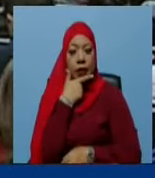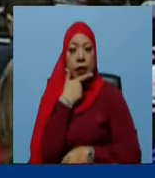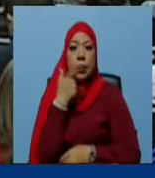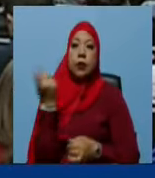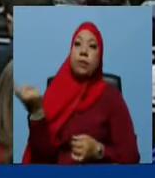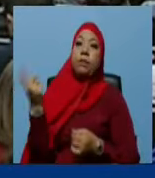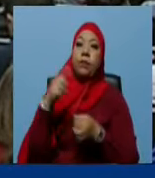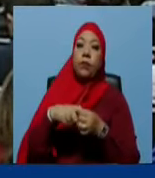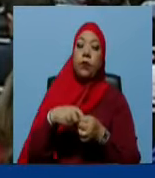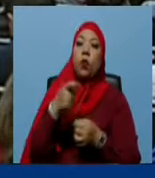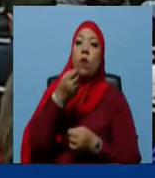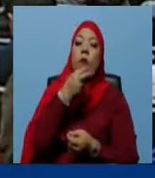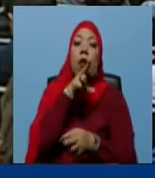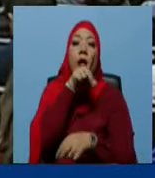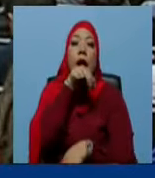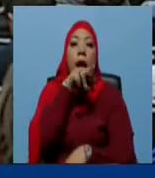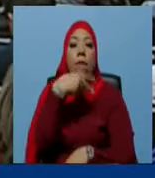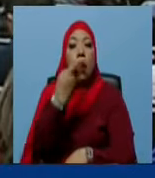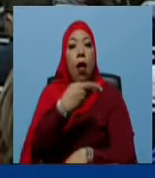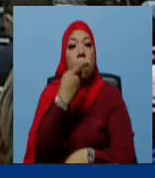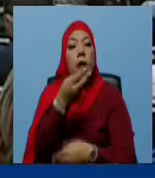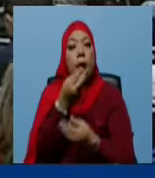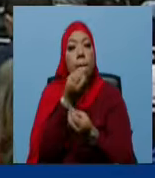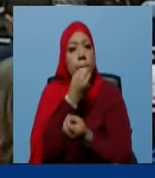Inclusive llega a hablar bonito.